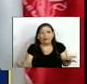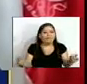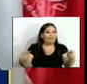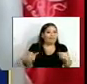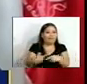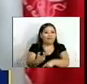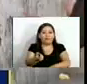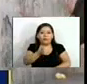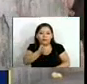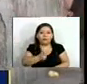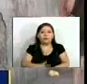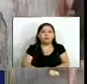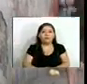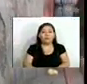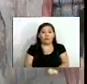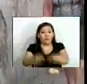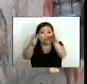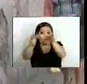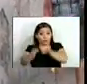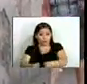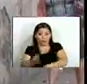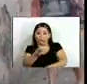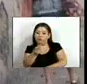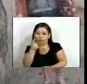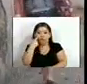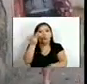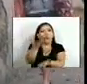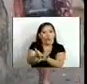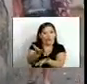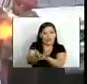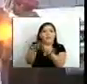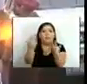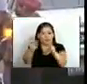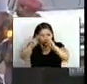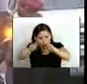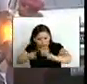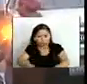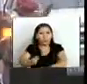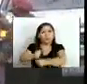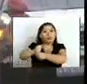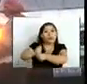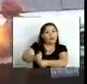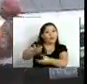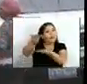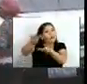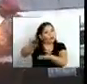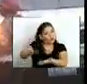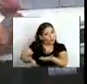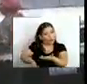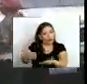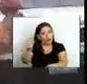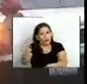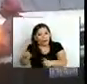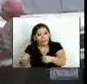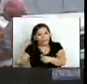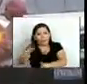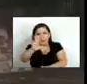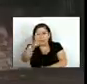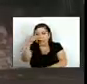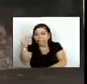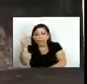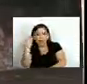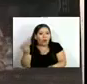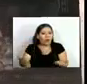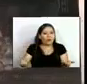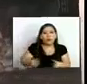adversos. Los registros son datos comprobados, confirmados. De acuerdo a las estrategias de cada país, las